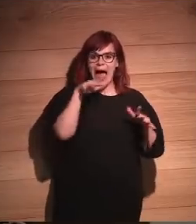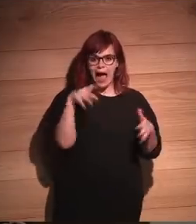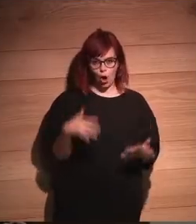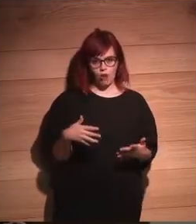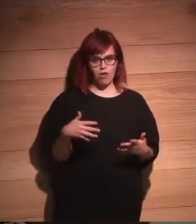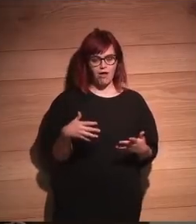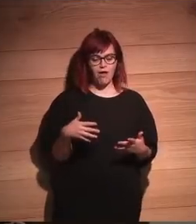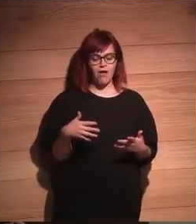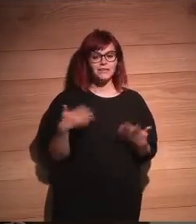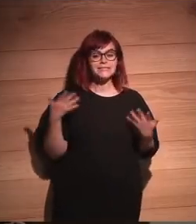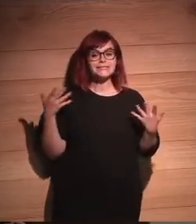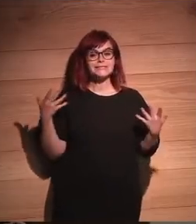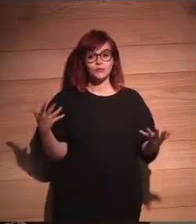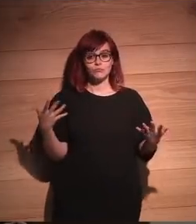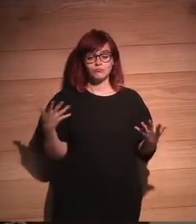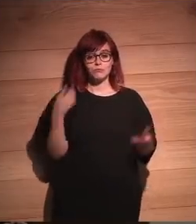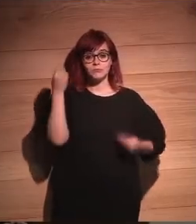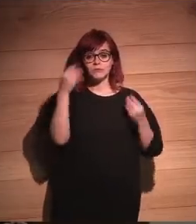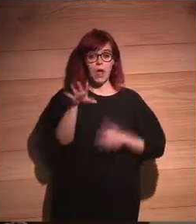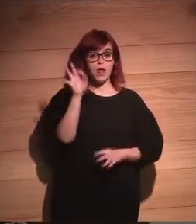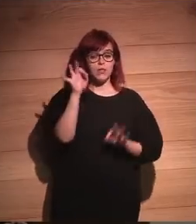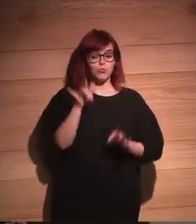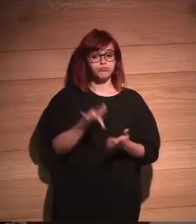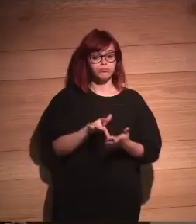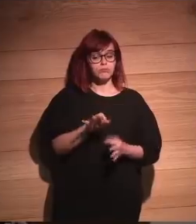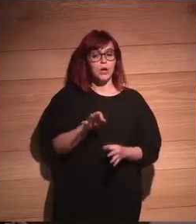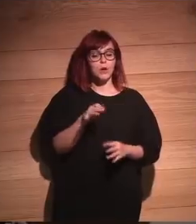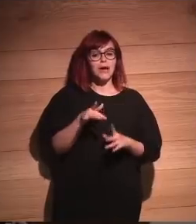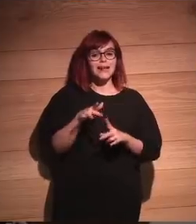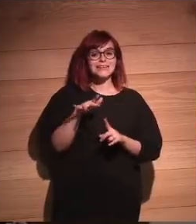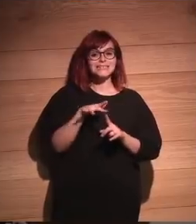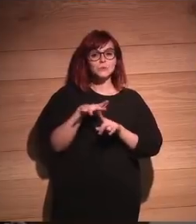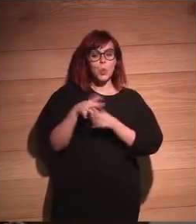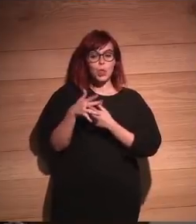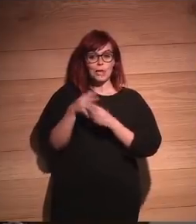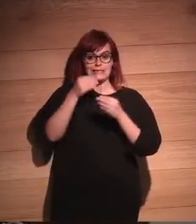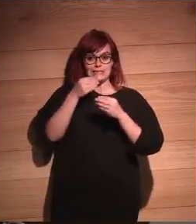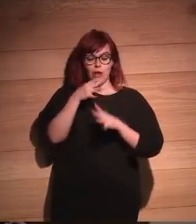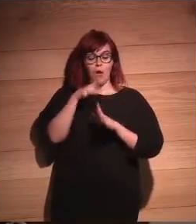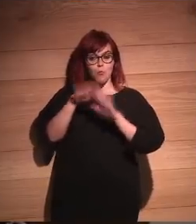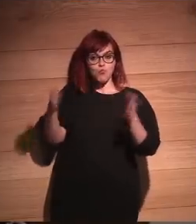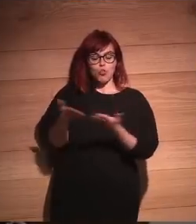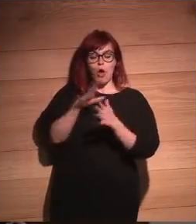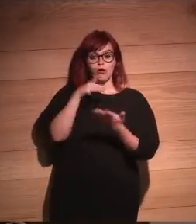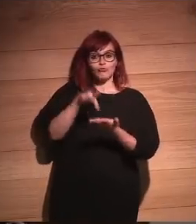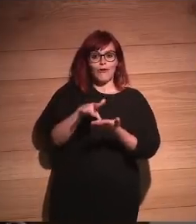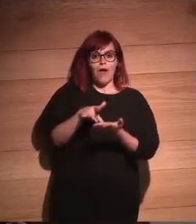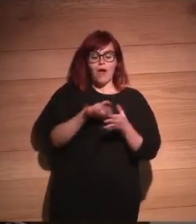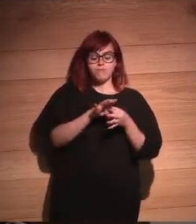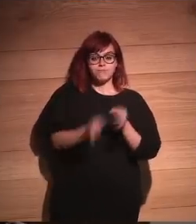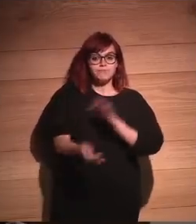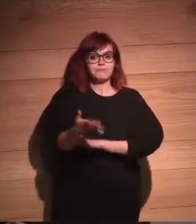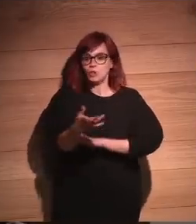lo vamos a tratar. No habíamos elegido el día en base a los acontecimientos mundiales, aunque,